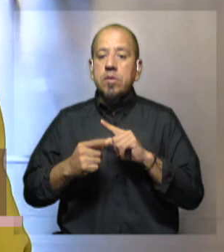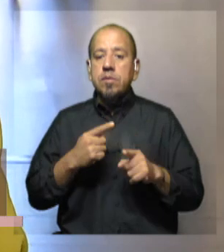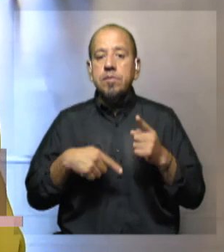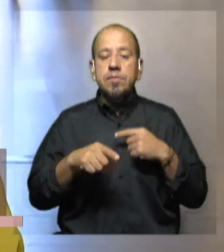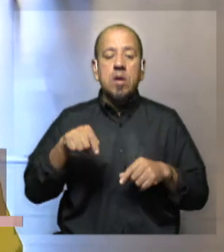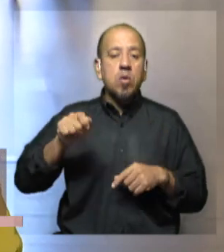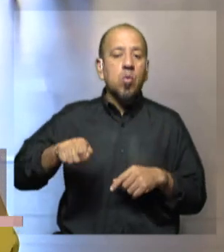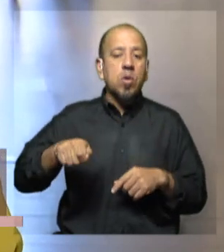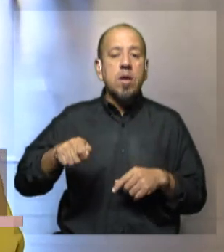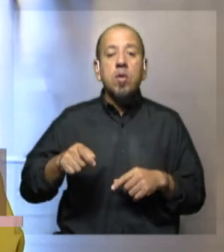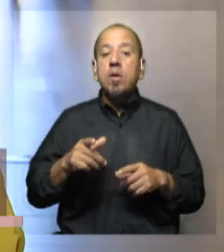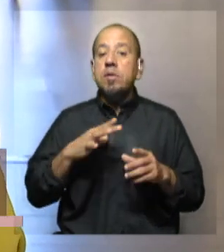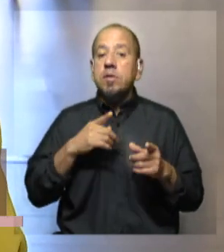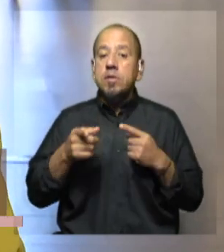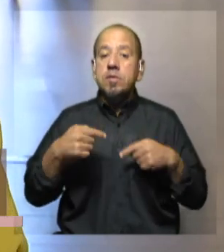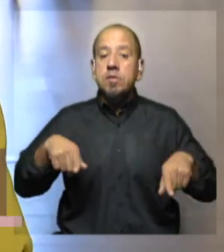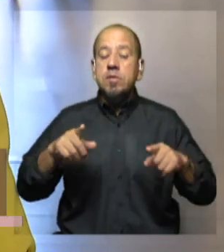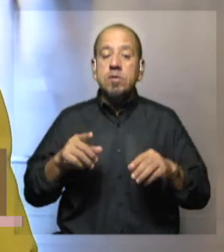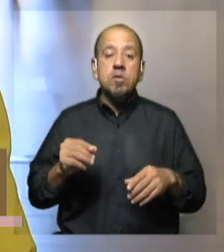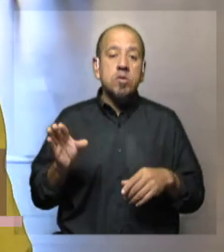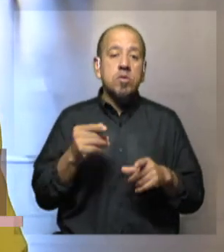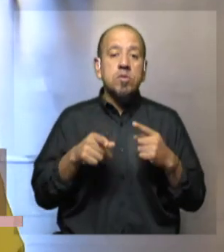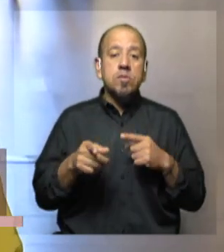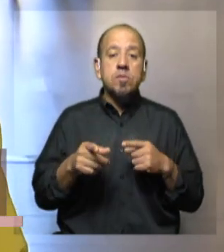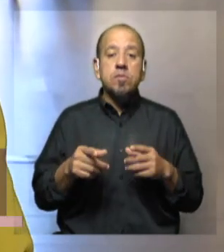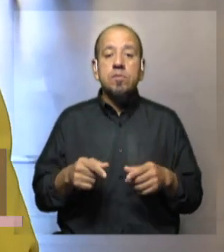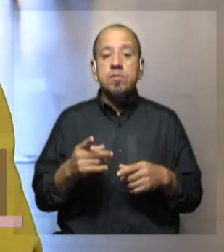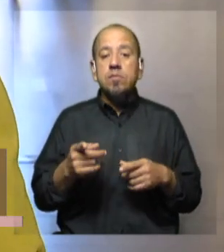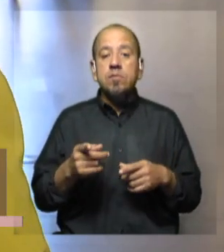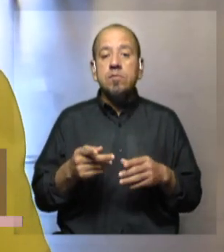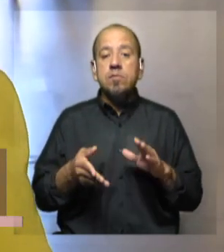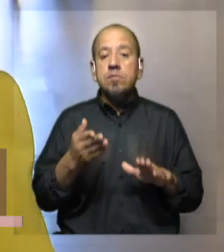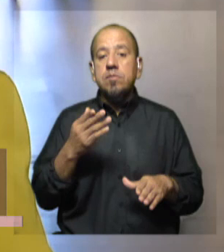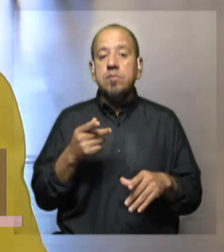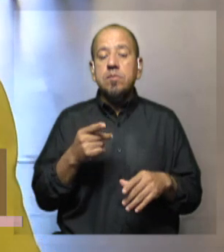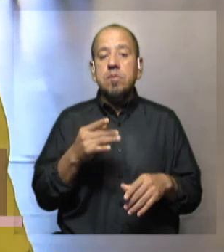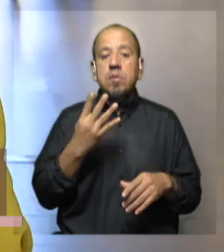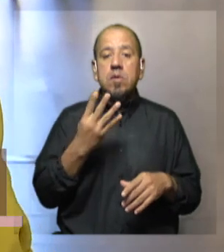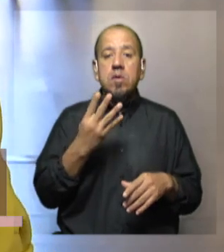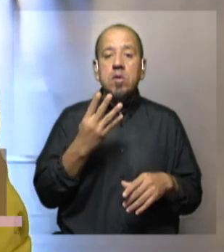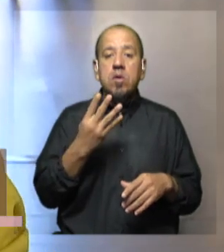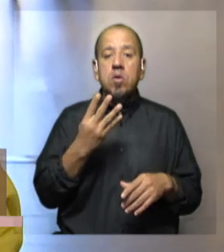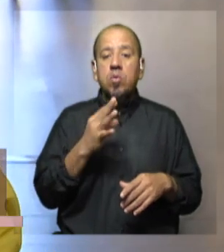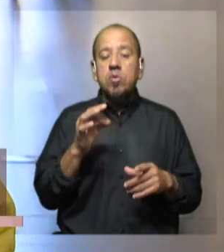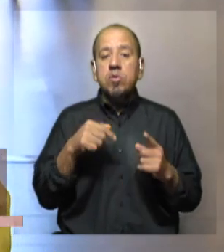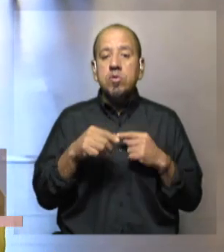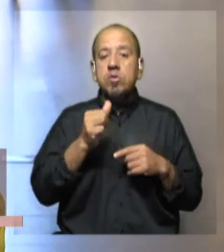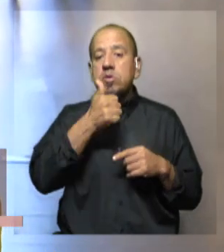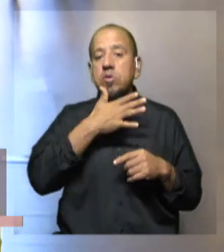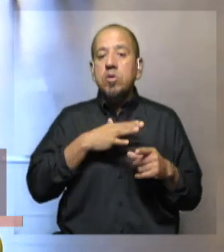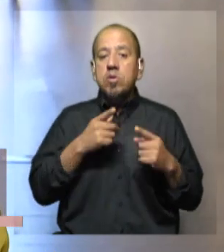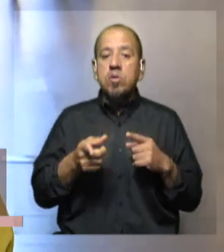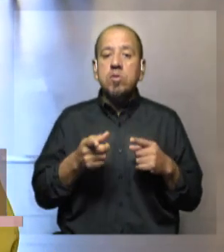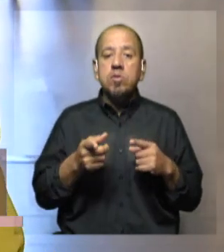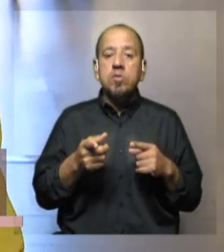eso, de estudiar todas las postulaciones, que como te digo, fueron más de 400 y fue un récord histórico, o sea que es un trabajo muy